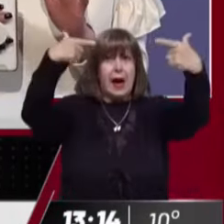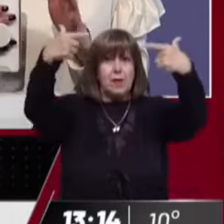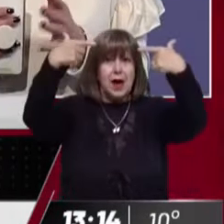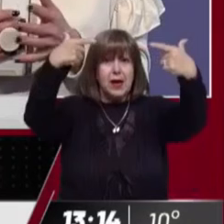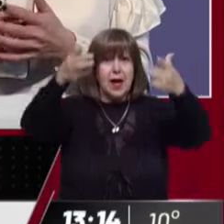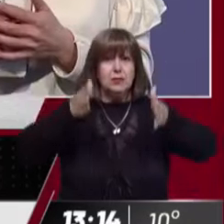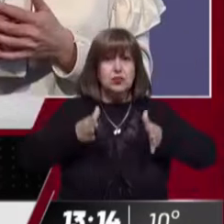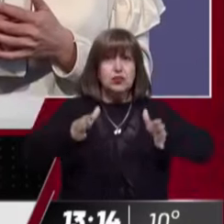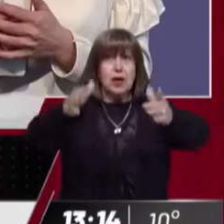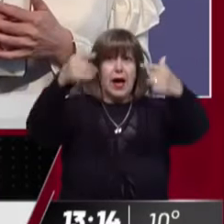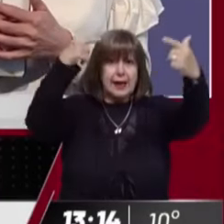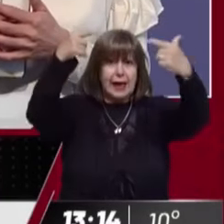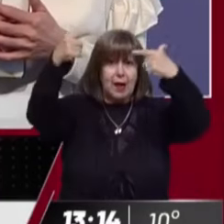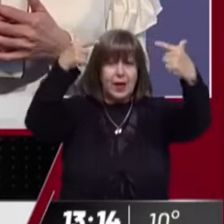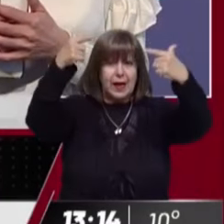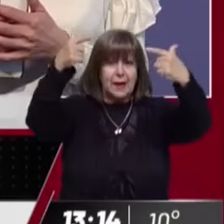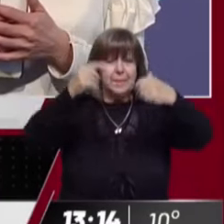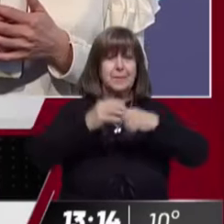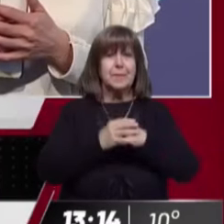por casualidad.